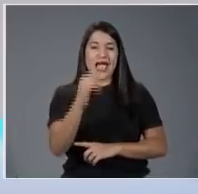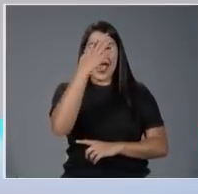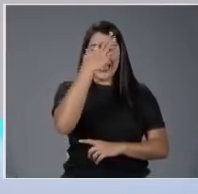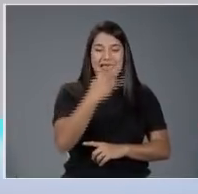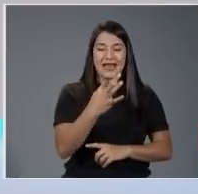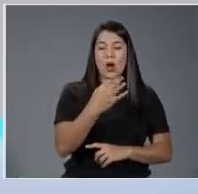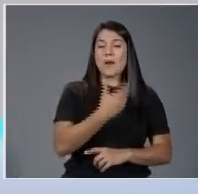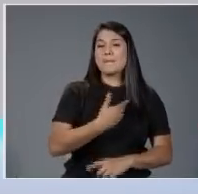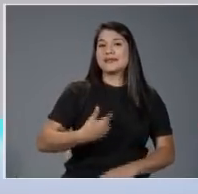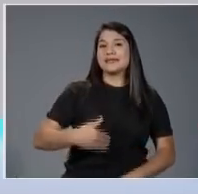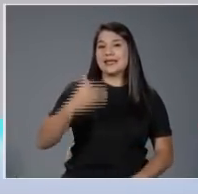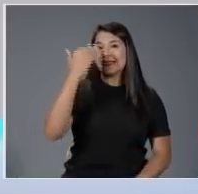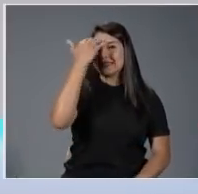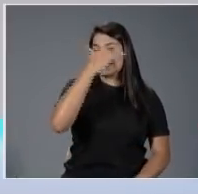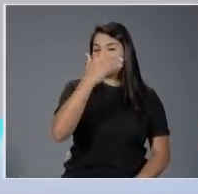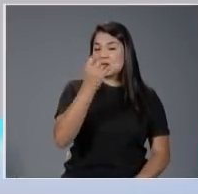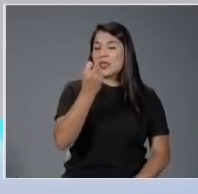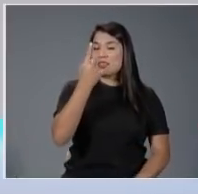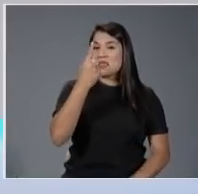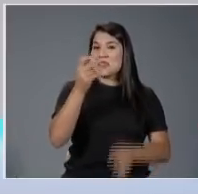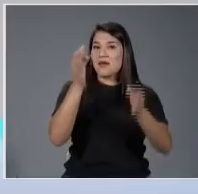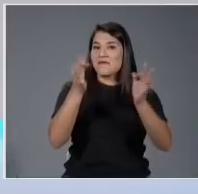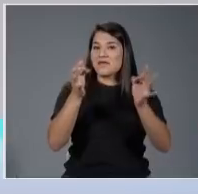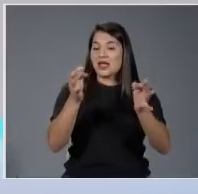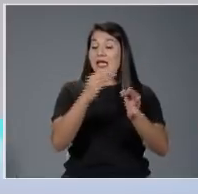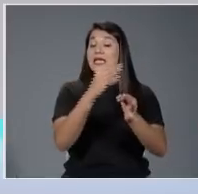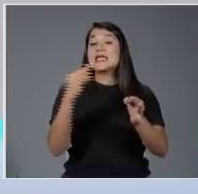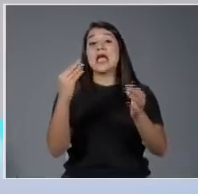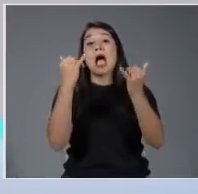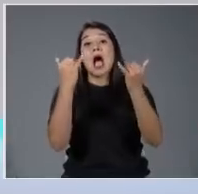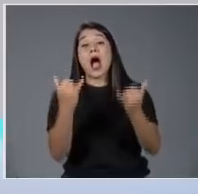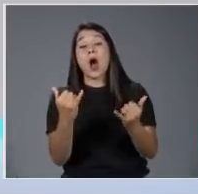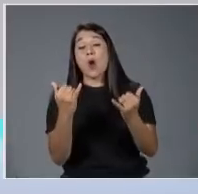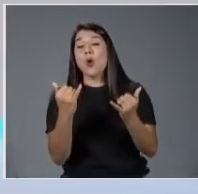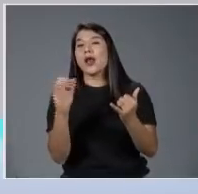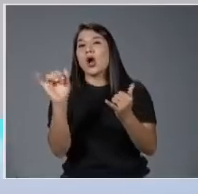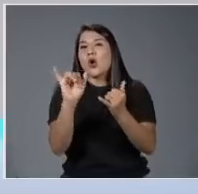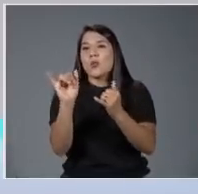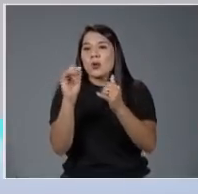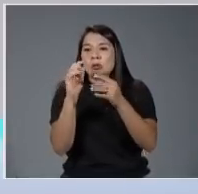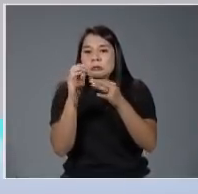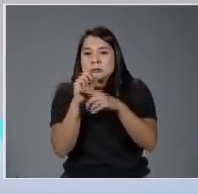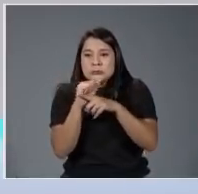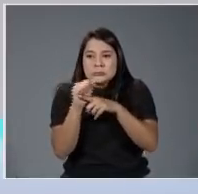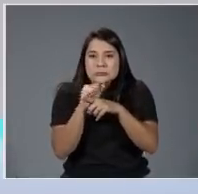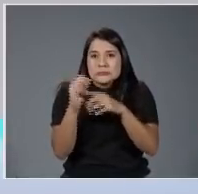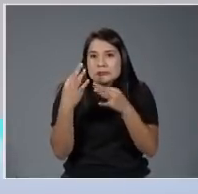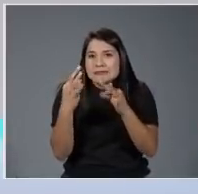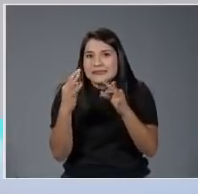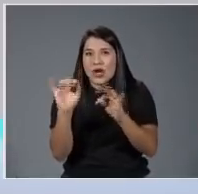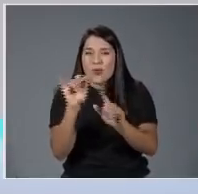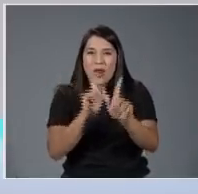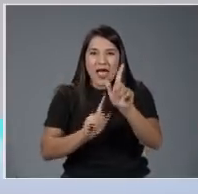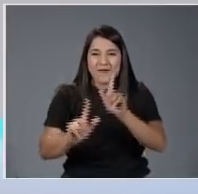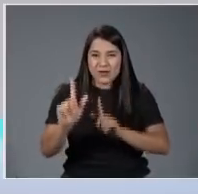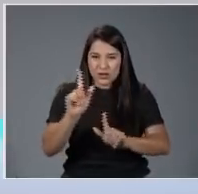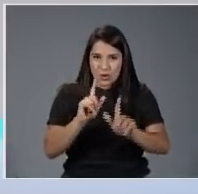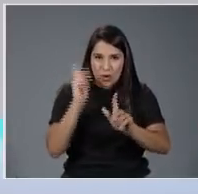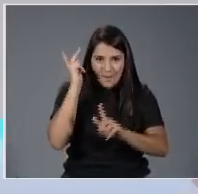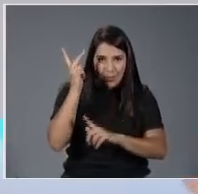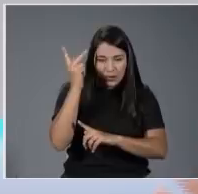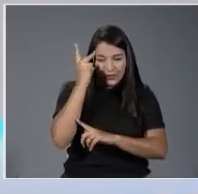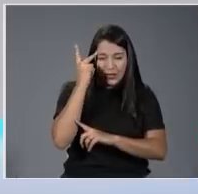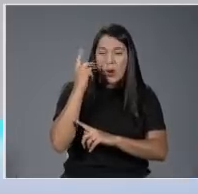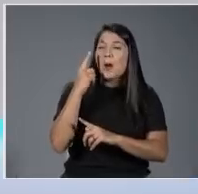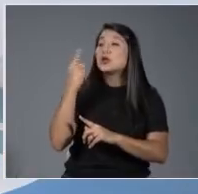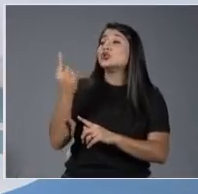lo interpretó muy bien y entonces, bueno, ahora estamos en un laboratorio de la política. Ojalá le funcione. Don Francisco, ya nada más